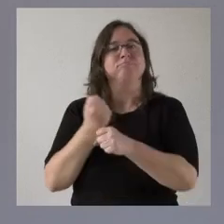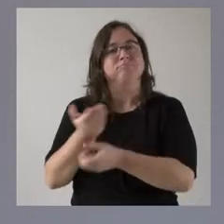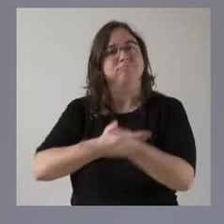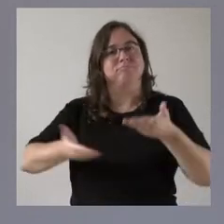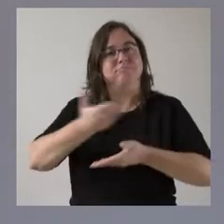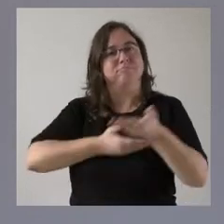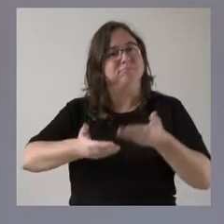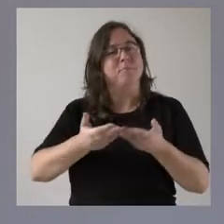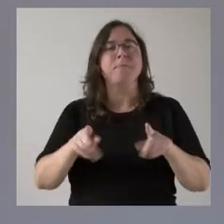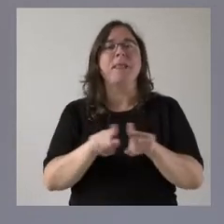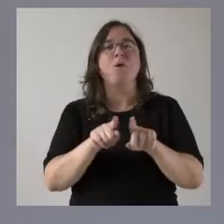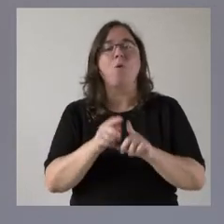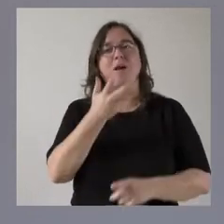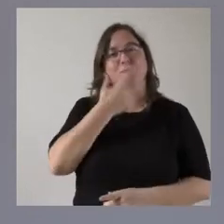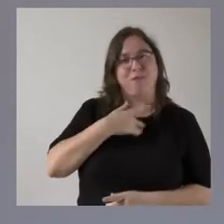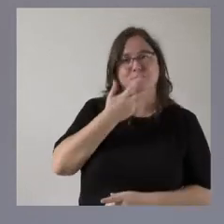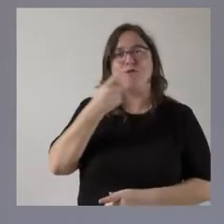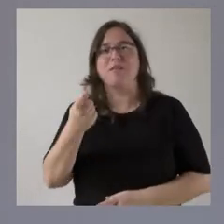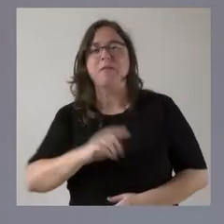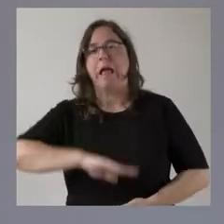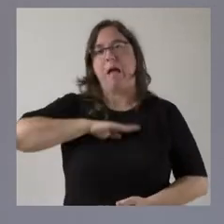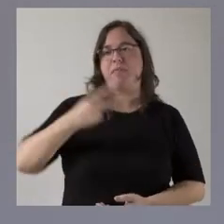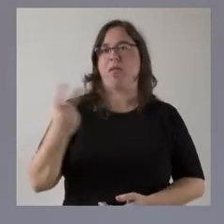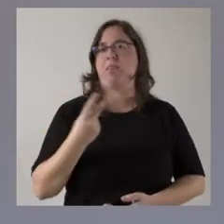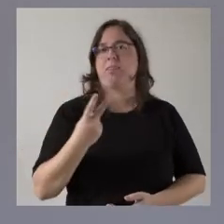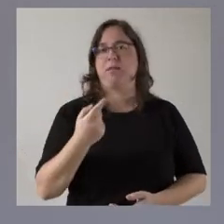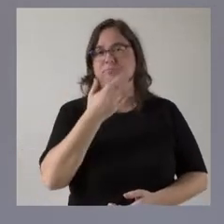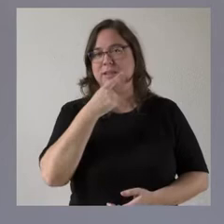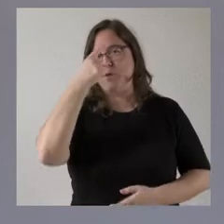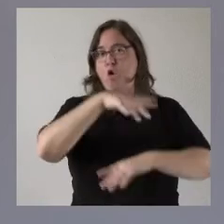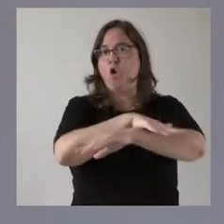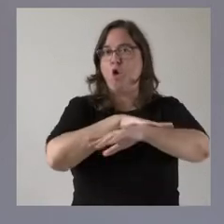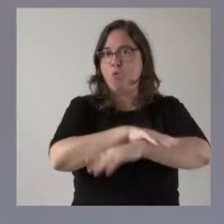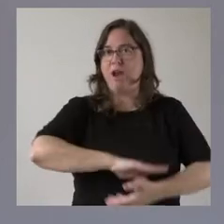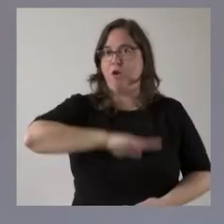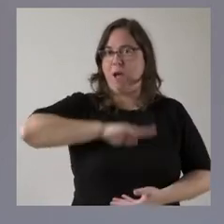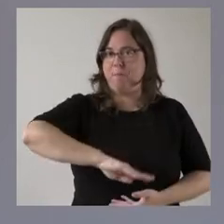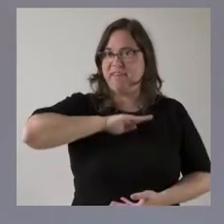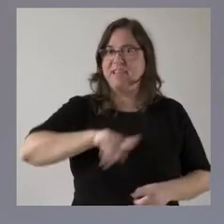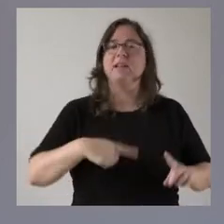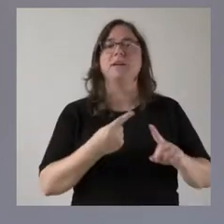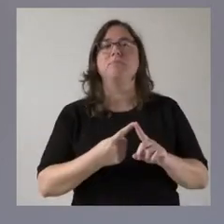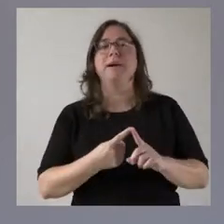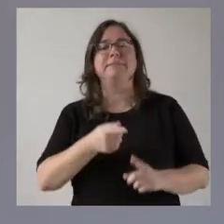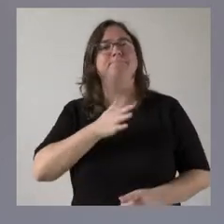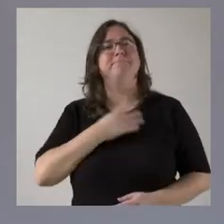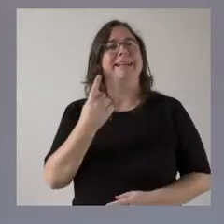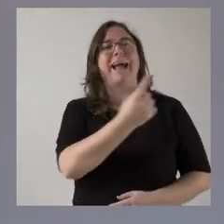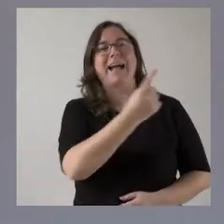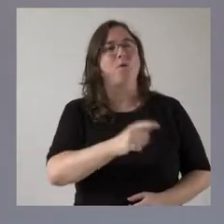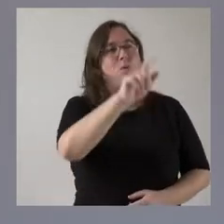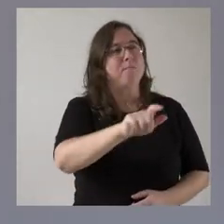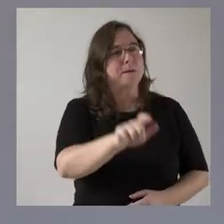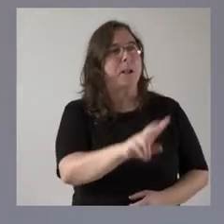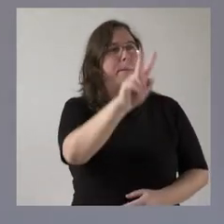desde la vía del conocimiento de las capacidades del gobierno de las capacidades de utilidades de cada una